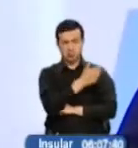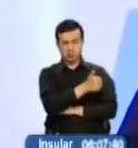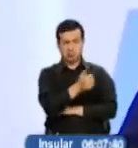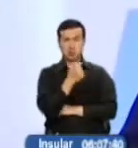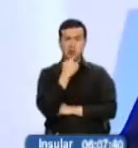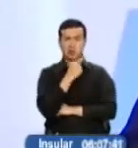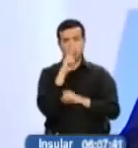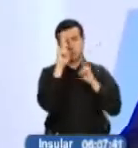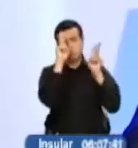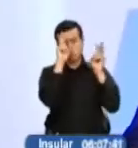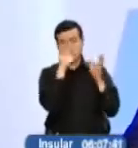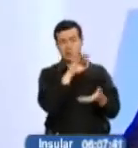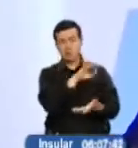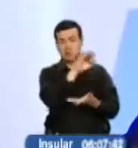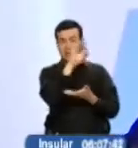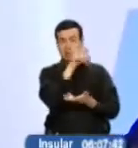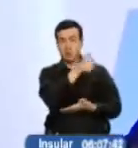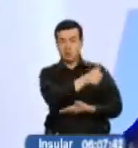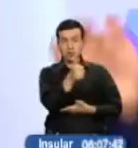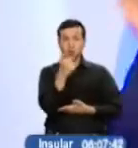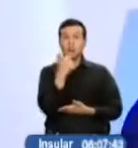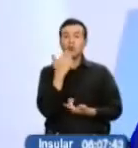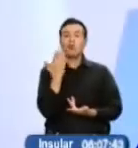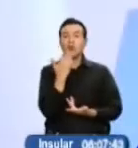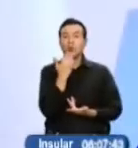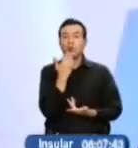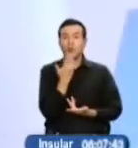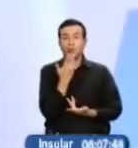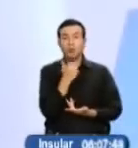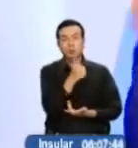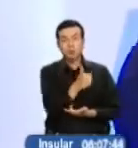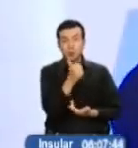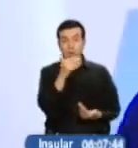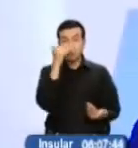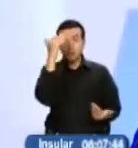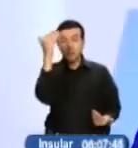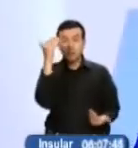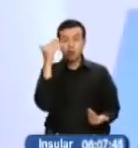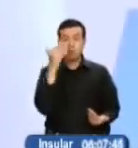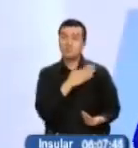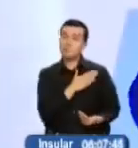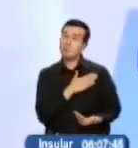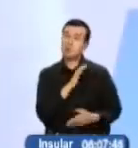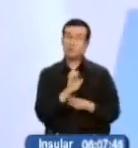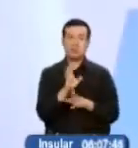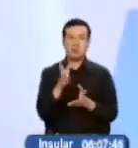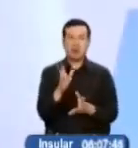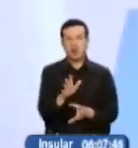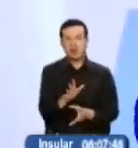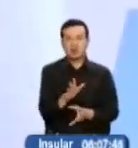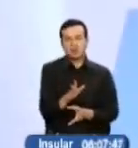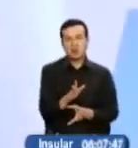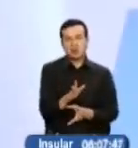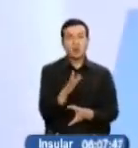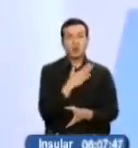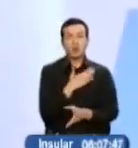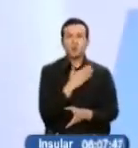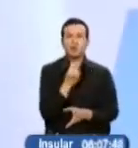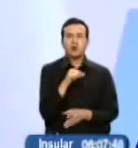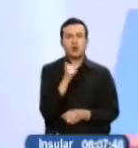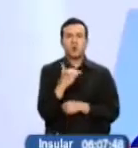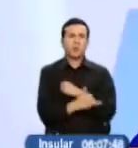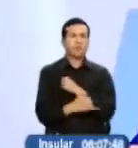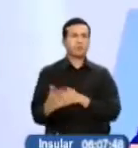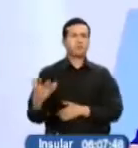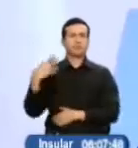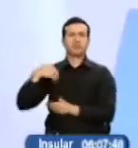precisamente representan a estos actores, que en algunos casos son políticos y no confían en su país, y eso esos dineros los tienen en paraísos fiscales,